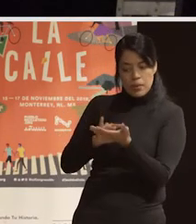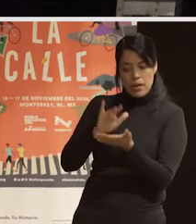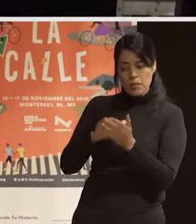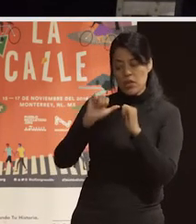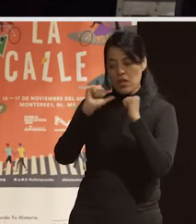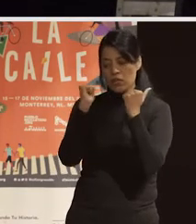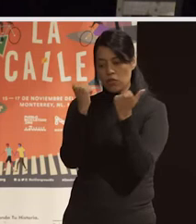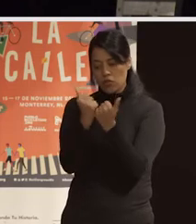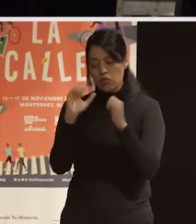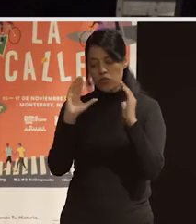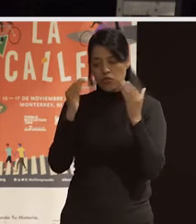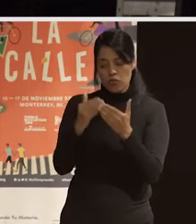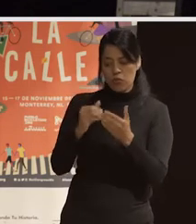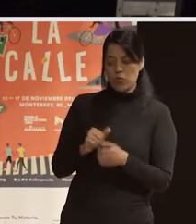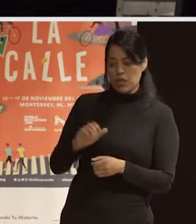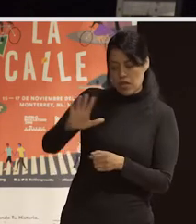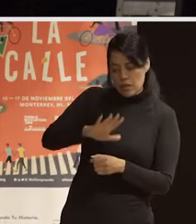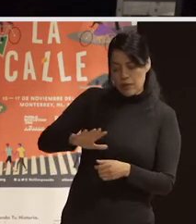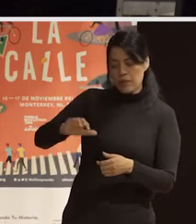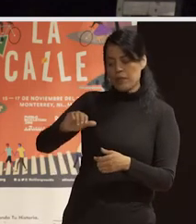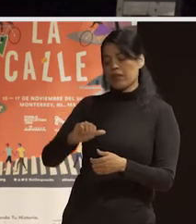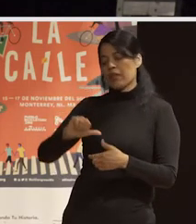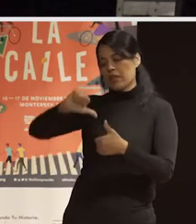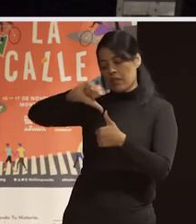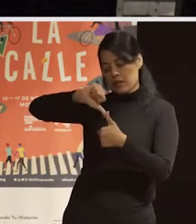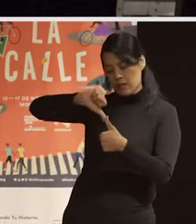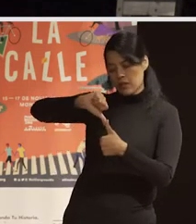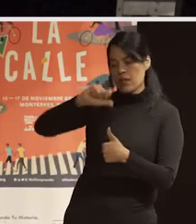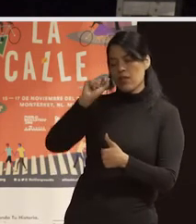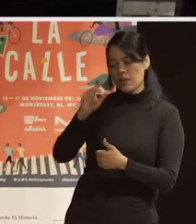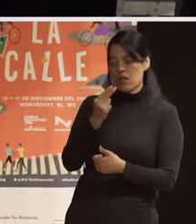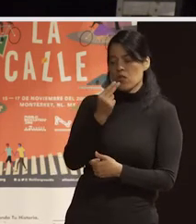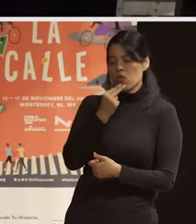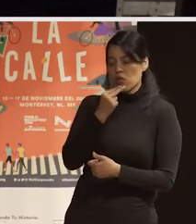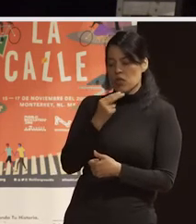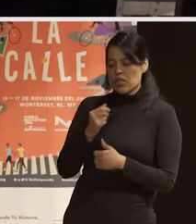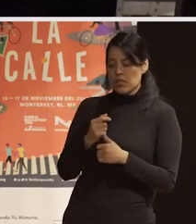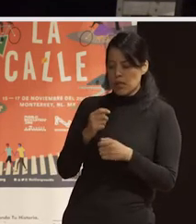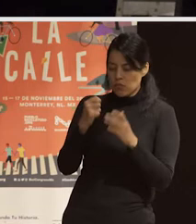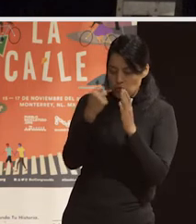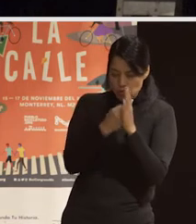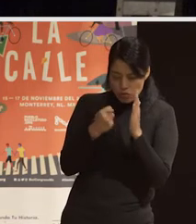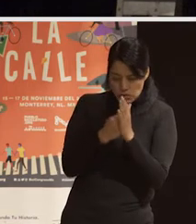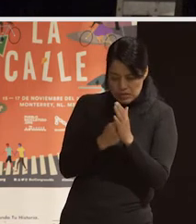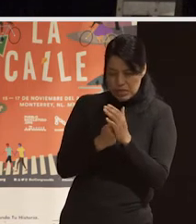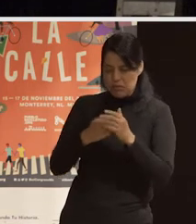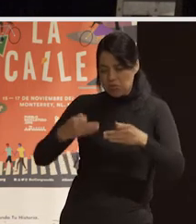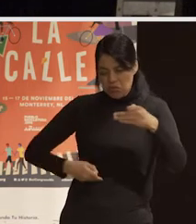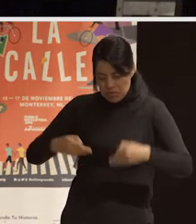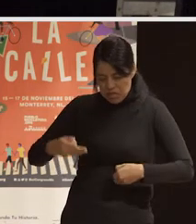comunitarias de manera local y en américa latina a veces también utilizamos técnicas de educación popular teatro